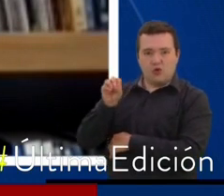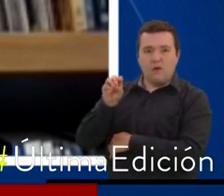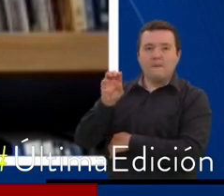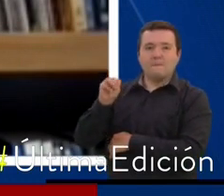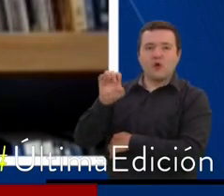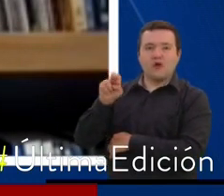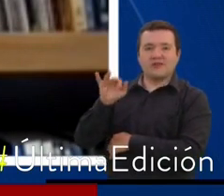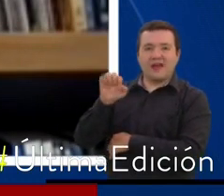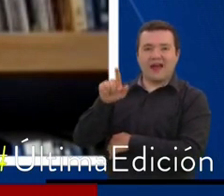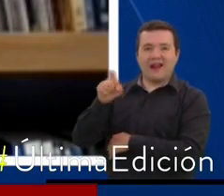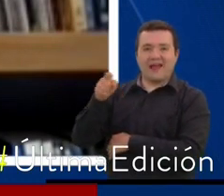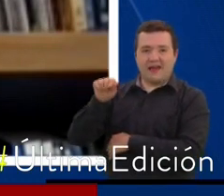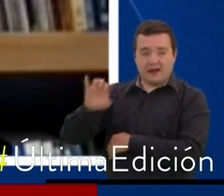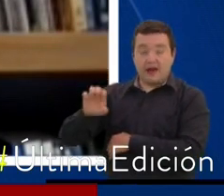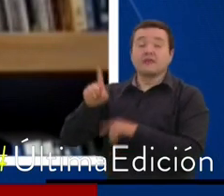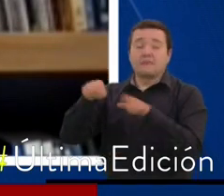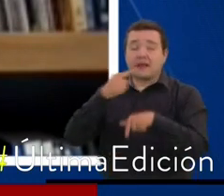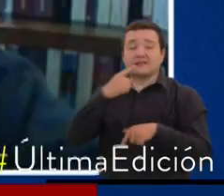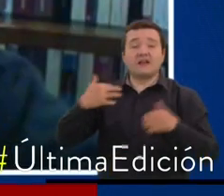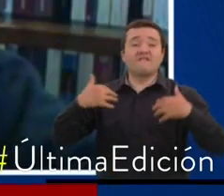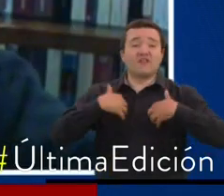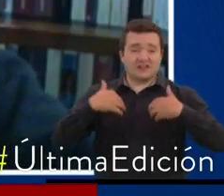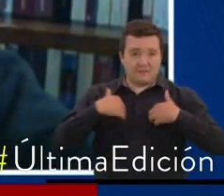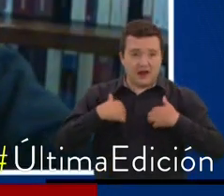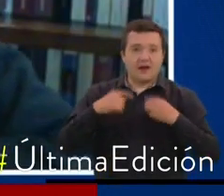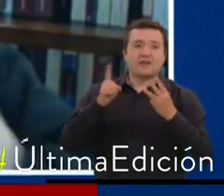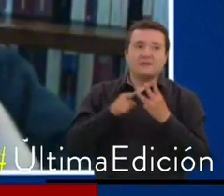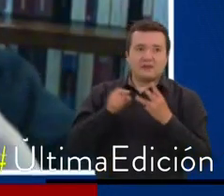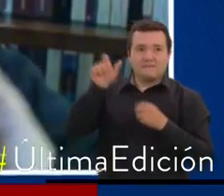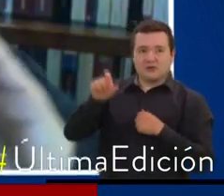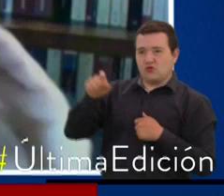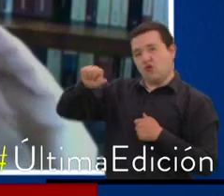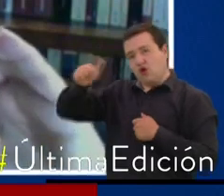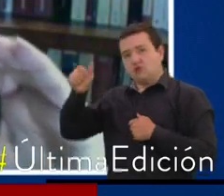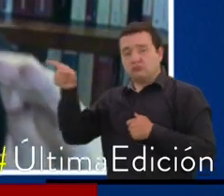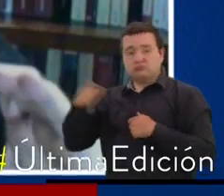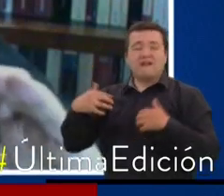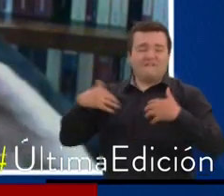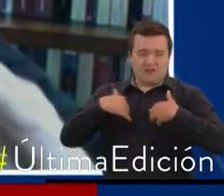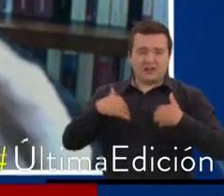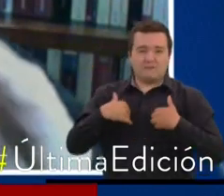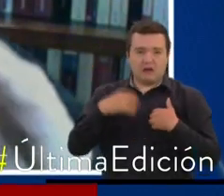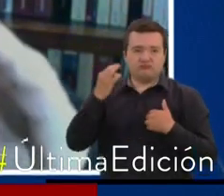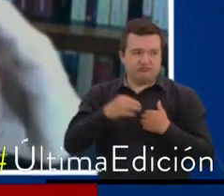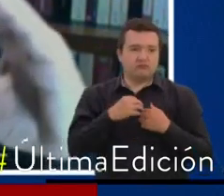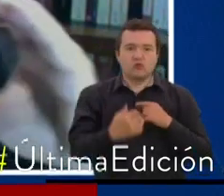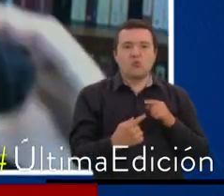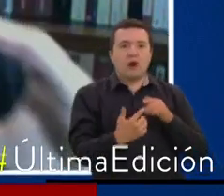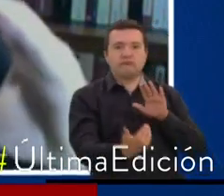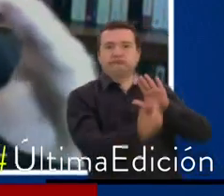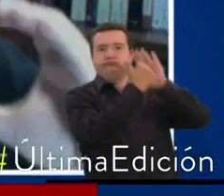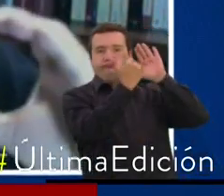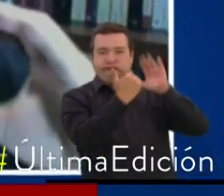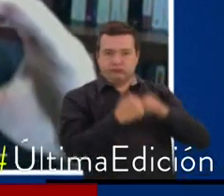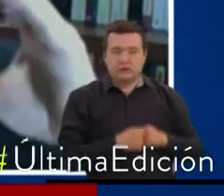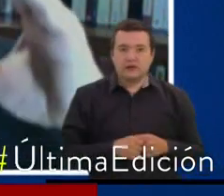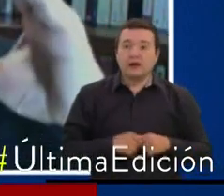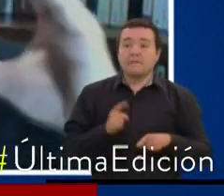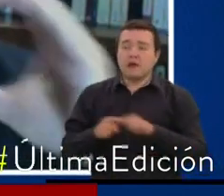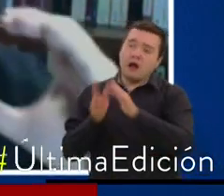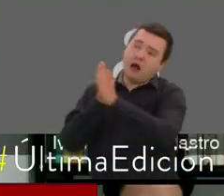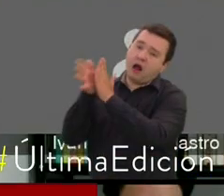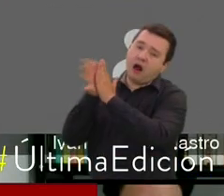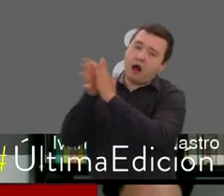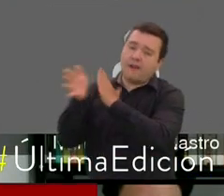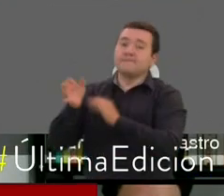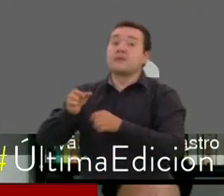declararon también víctimas en este proceso. Montealegre lanzó dardos dirigidos al defensor de Uribe y al fiscal del caso, pero su intervención llevó a la juez a